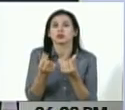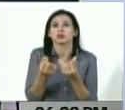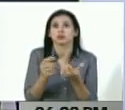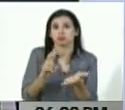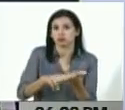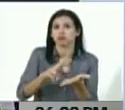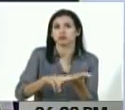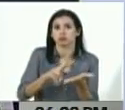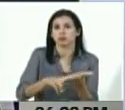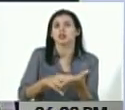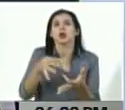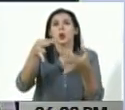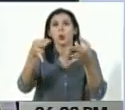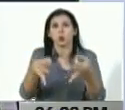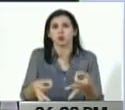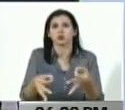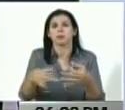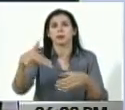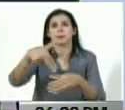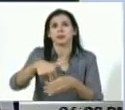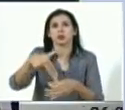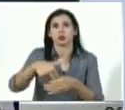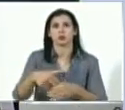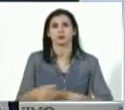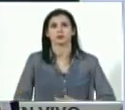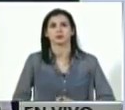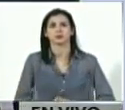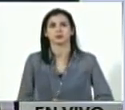realistas y justos para el petróleo.